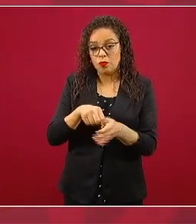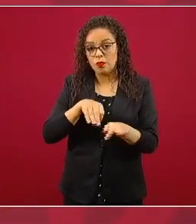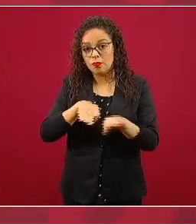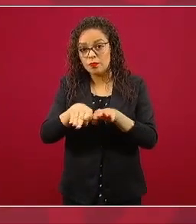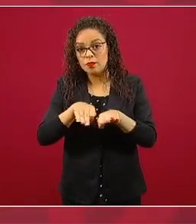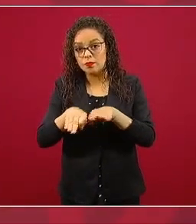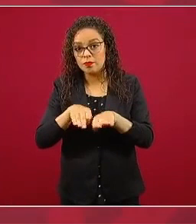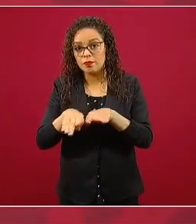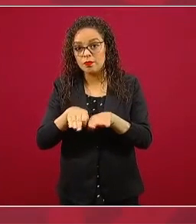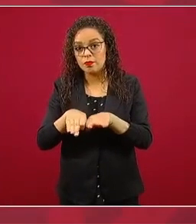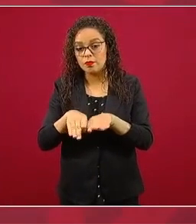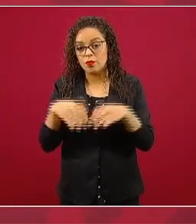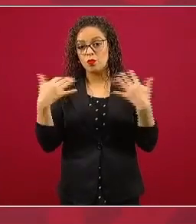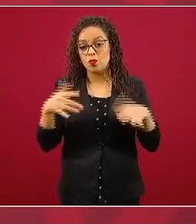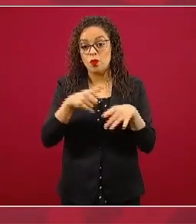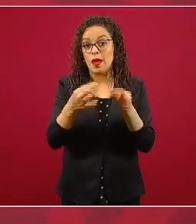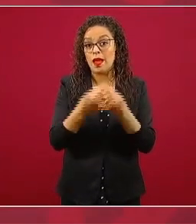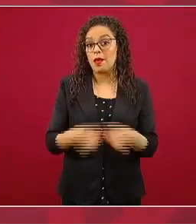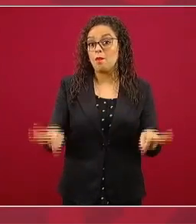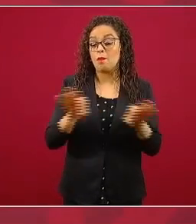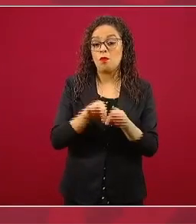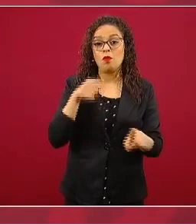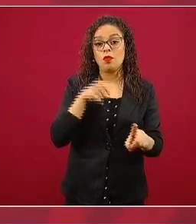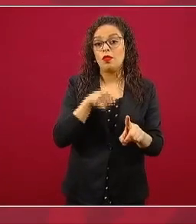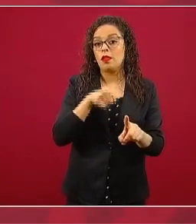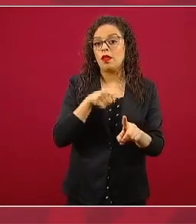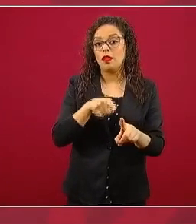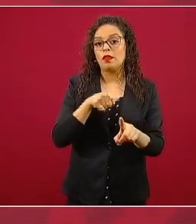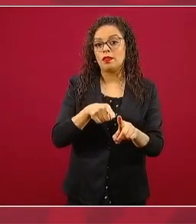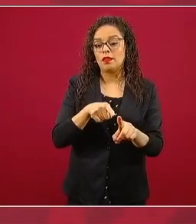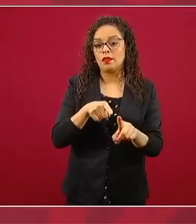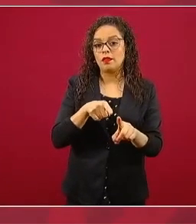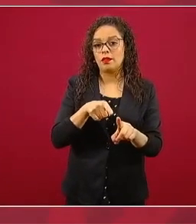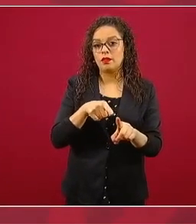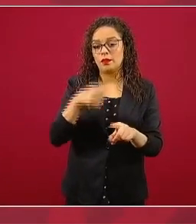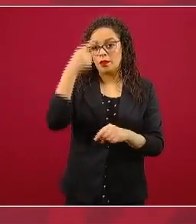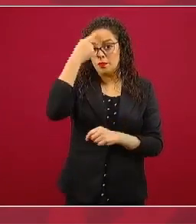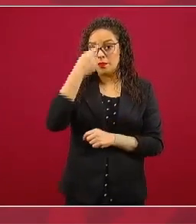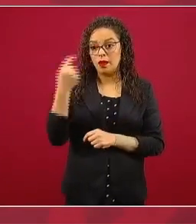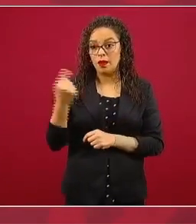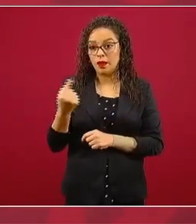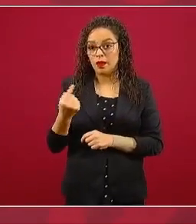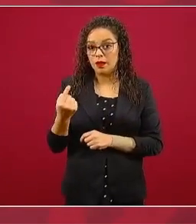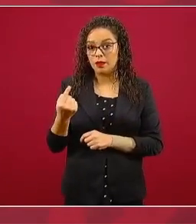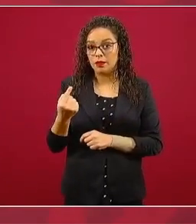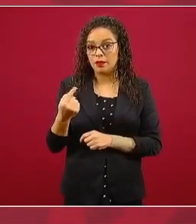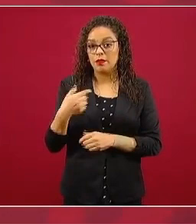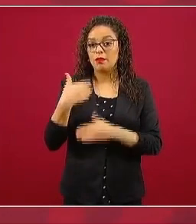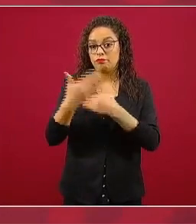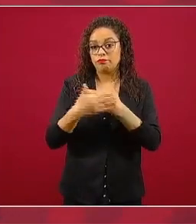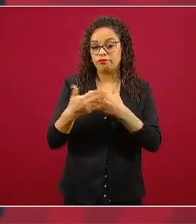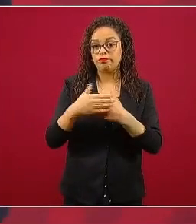estratégicos, claves, donde llegan los cañonazos.